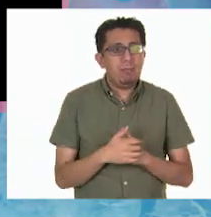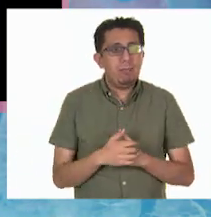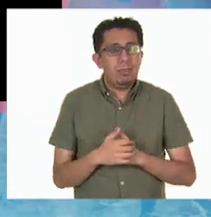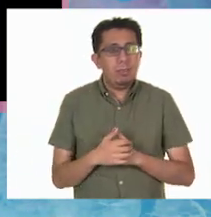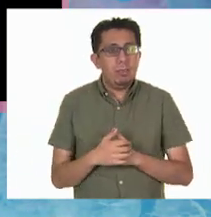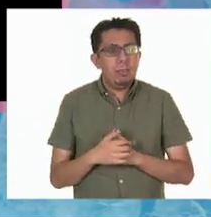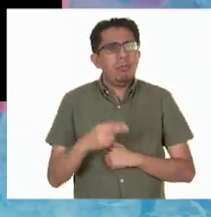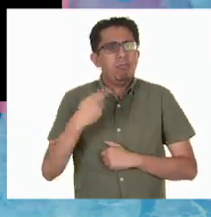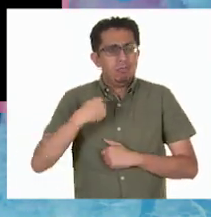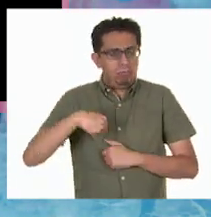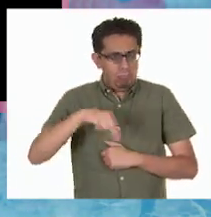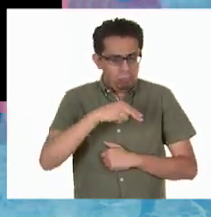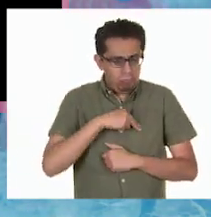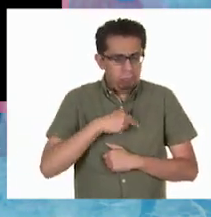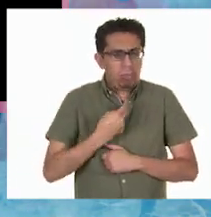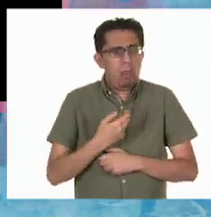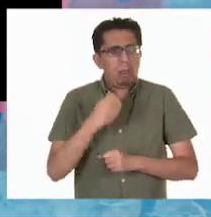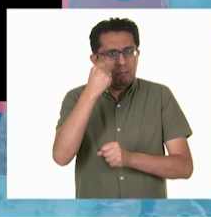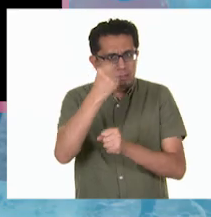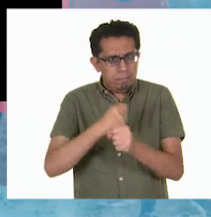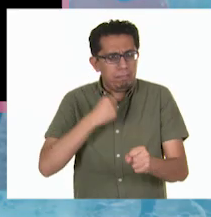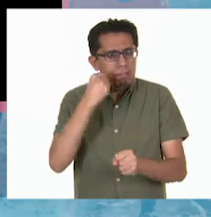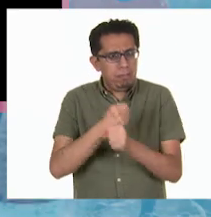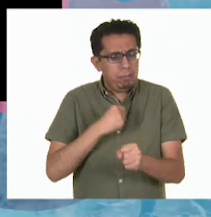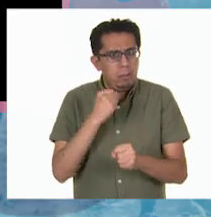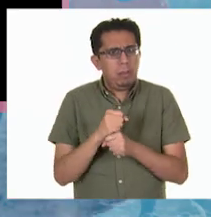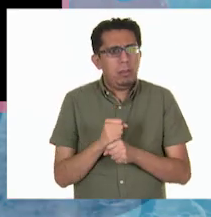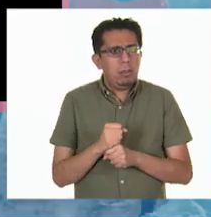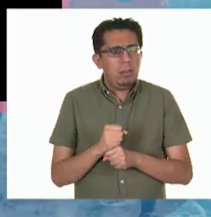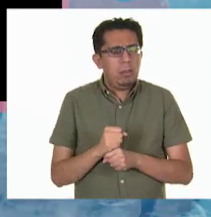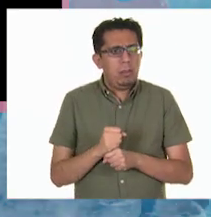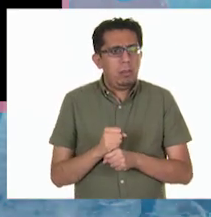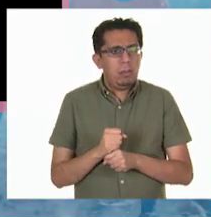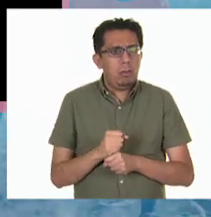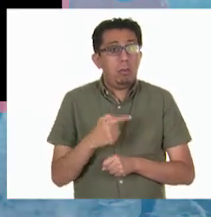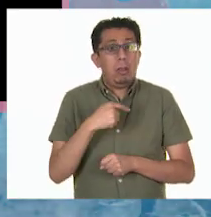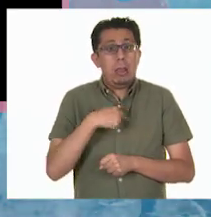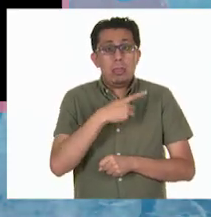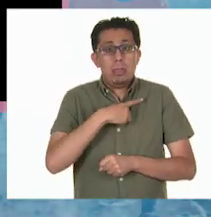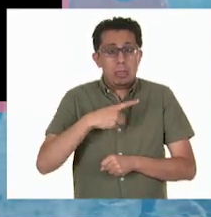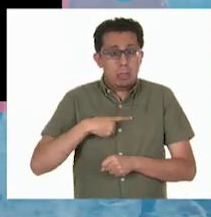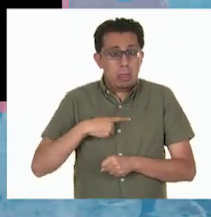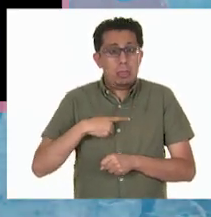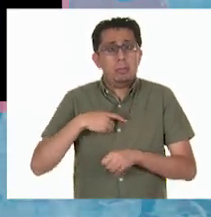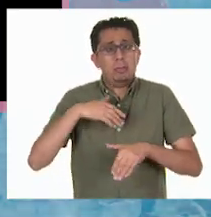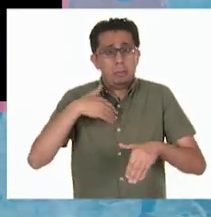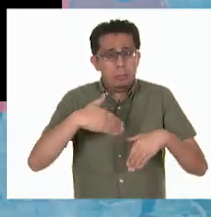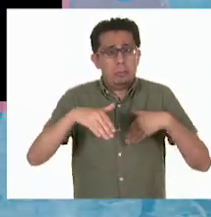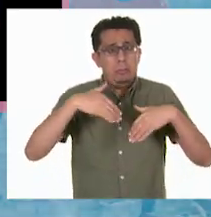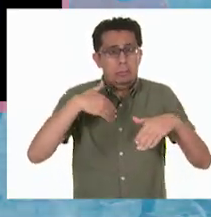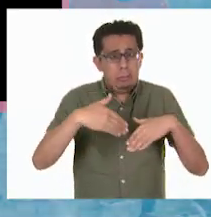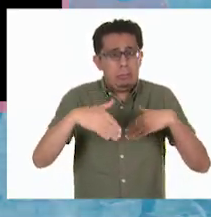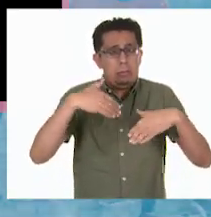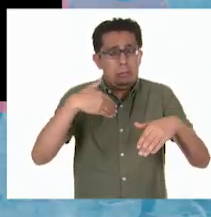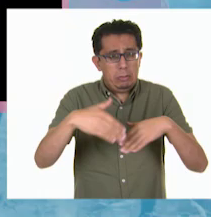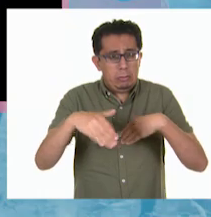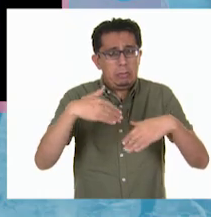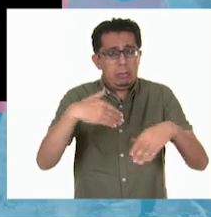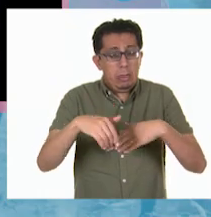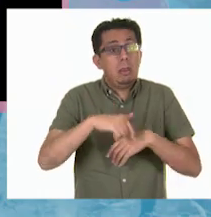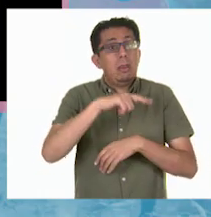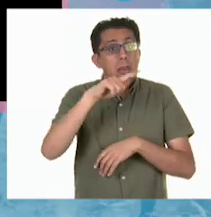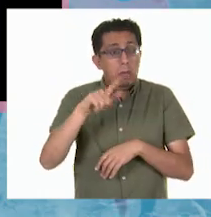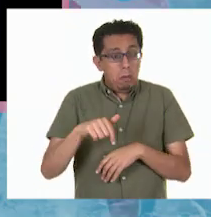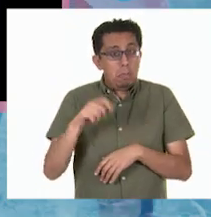Estamos entrenadas porque de por sí tenemos que caminar mucho entre nuestros pueblos. Cuando